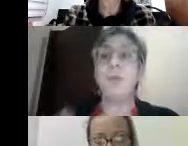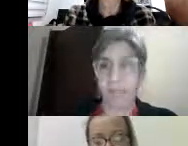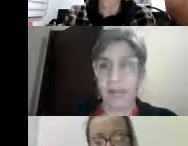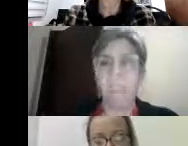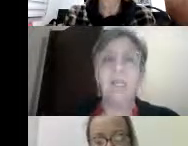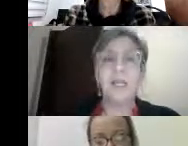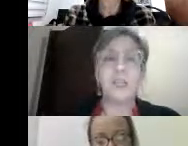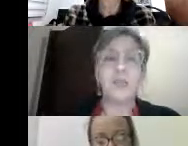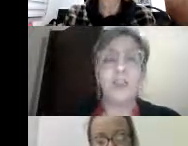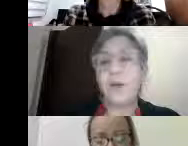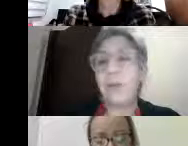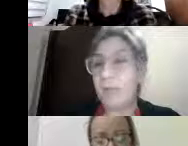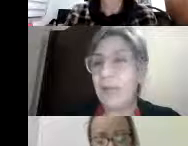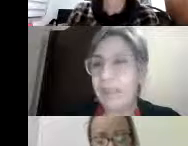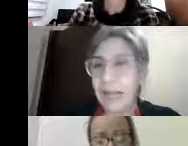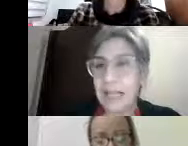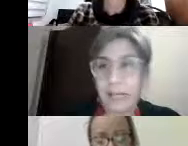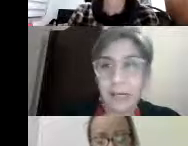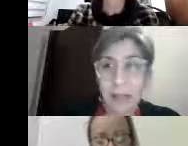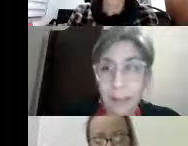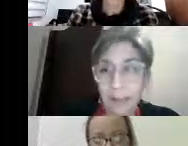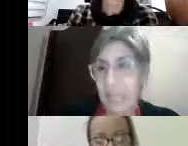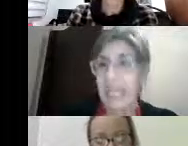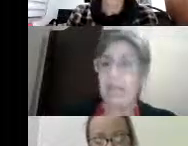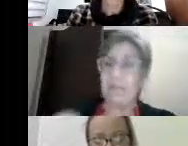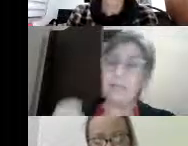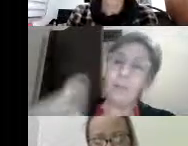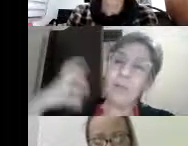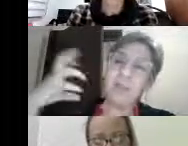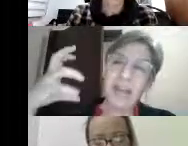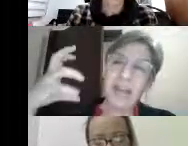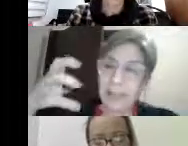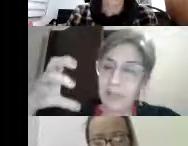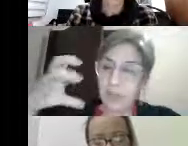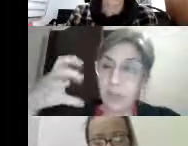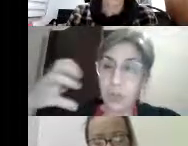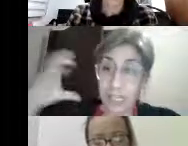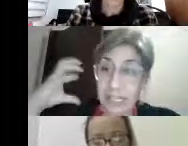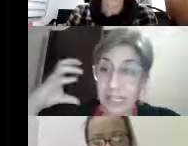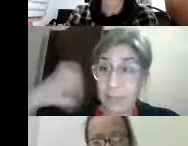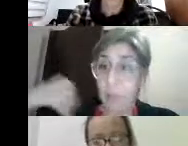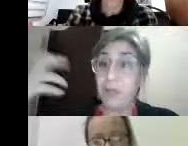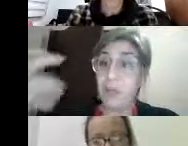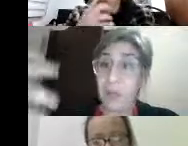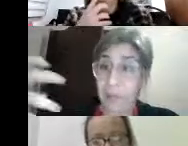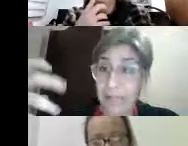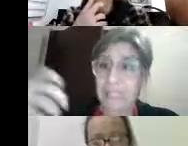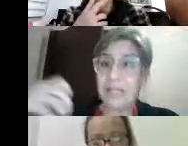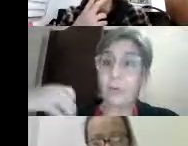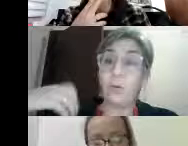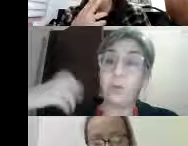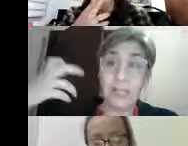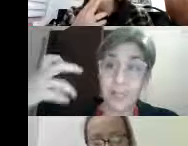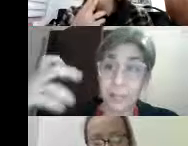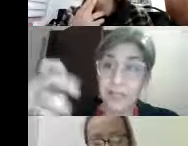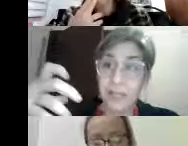es porque. No sé si ustedes vieron la película Dallas Buyer Club, que muestra en los años 80 el descubrimiento del VIH y